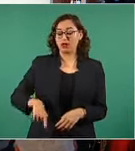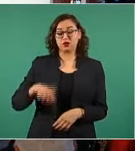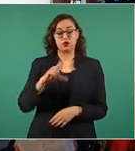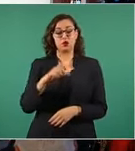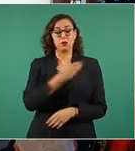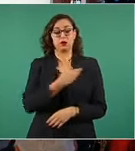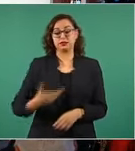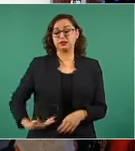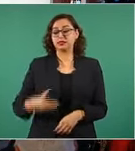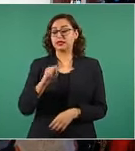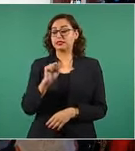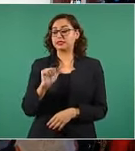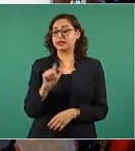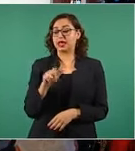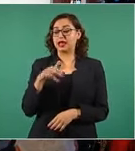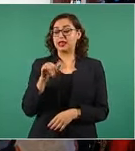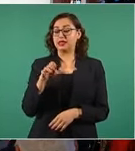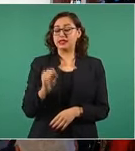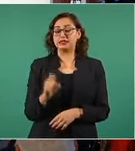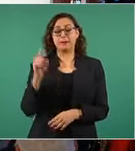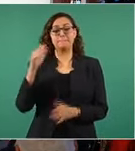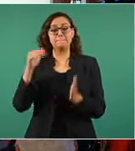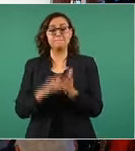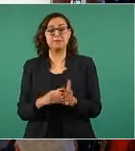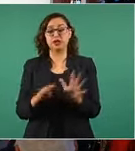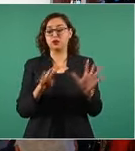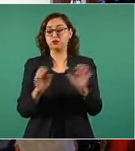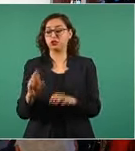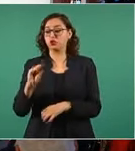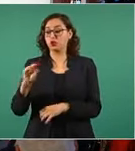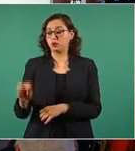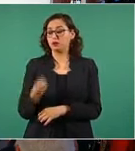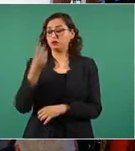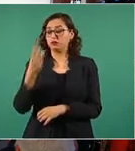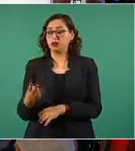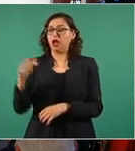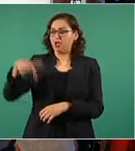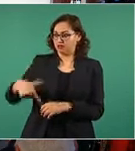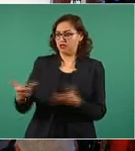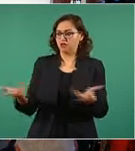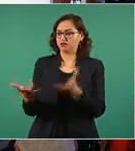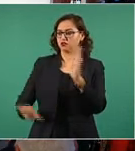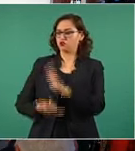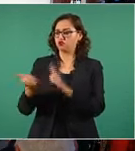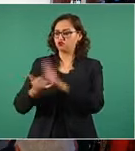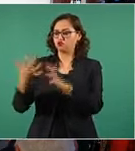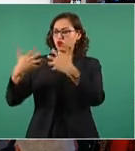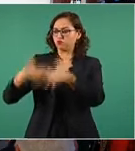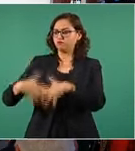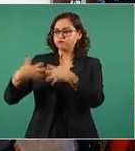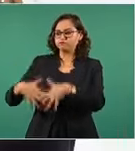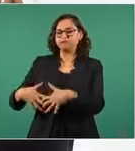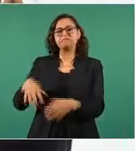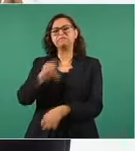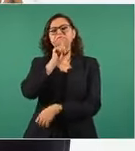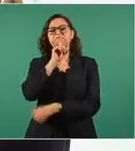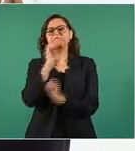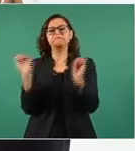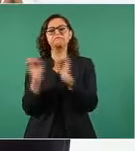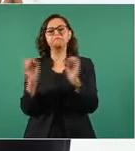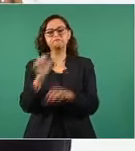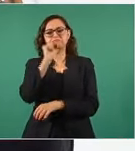1993, en vez de hacer aquí una nueva refinería, se optó porque Pemex se asociara con